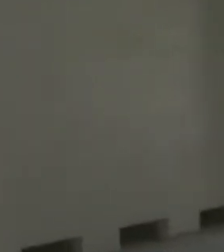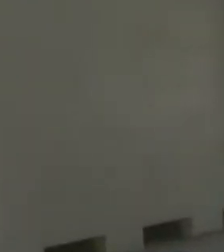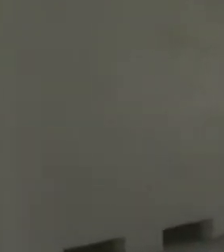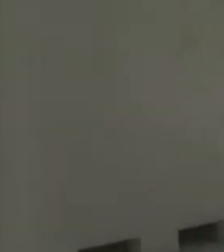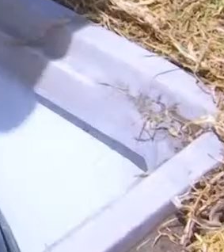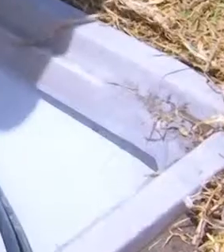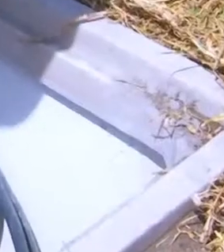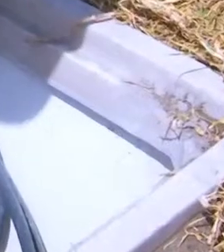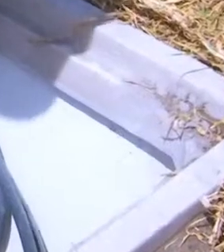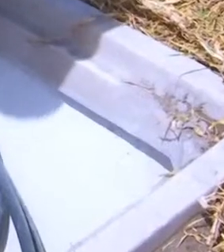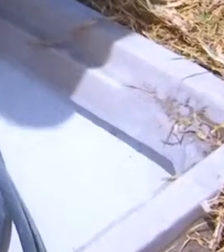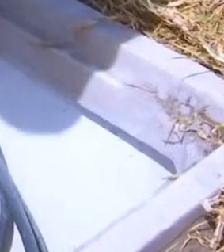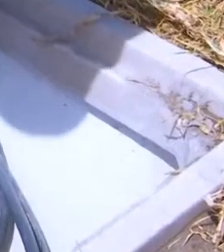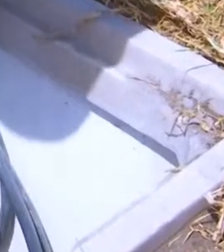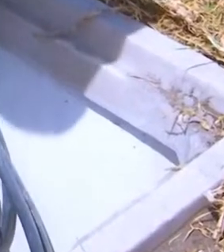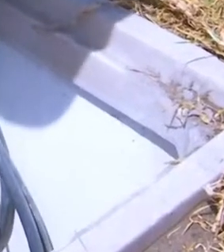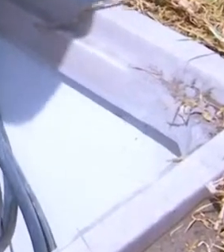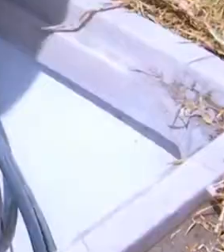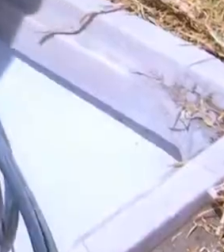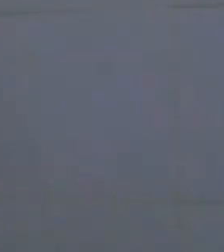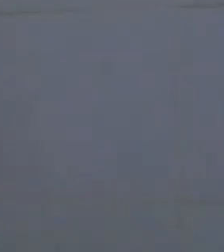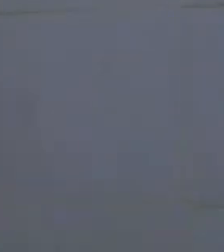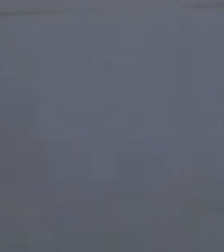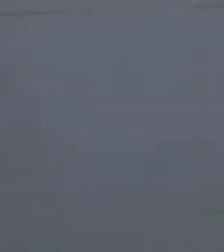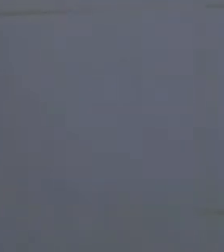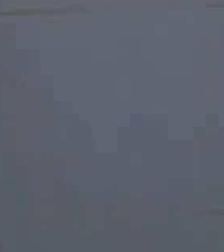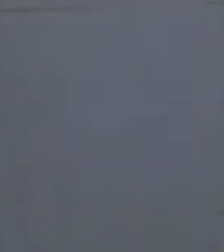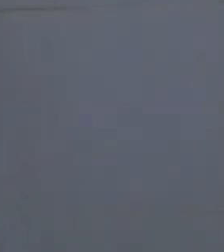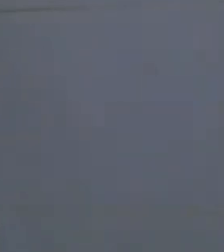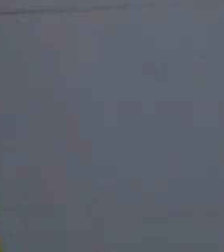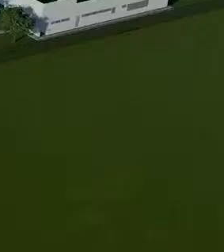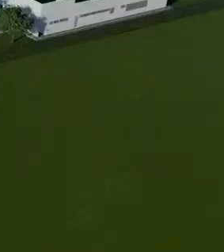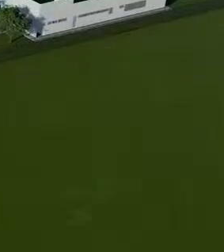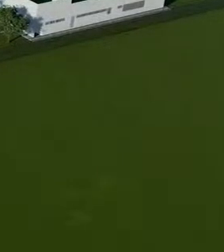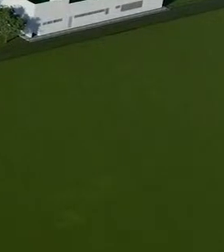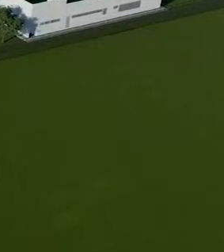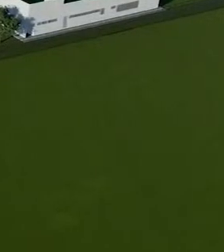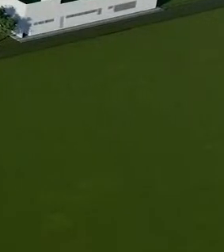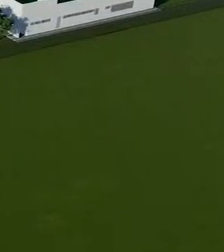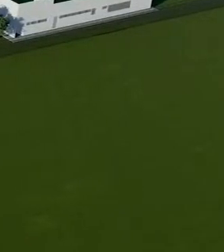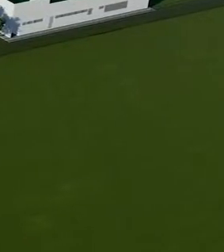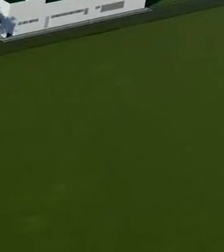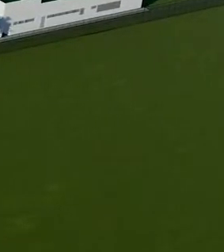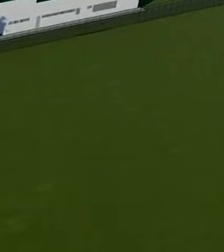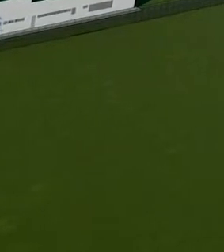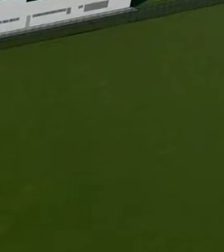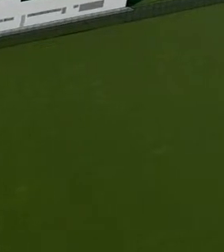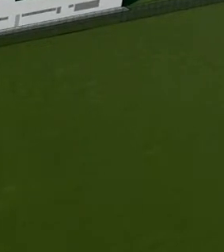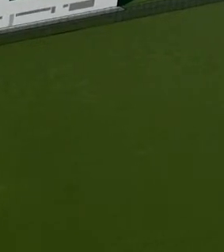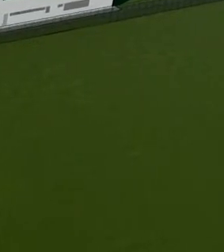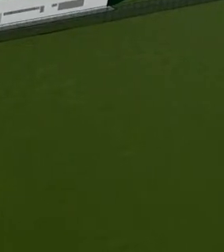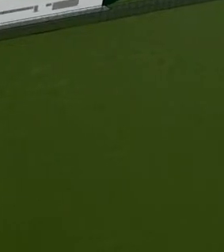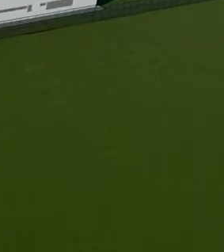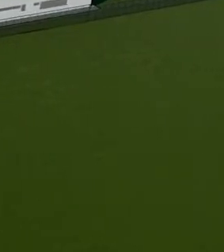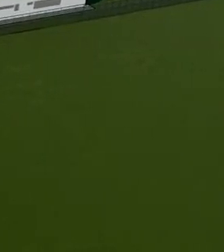planta diésel, además de la colocación de instalación eléctrica y soportes. En las redes hidráulicas y sanitarias generales, se